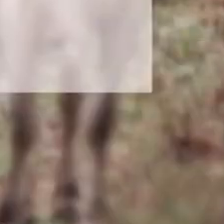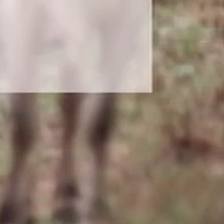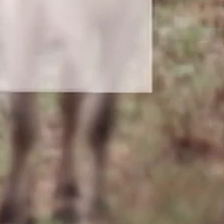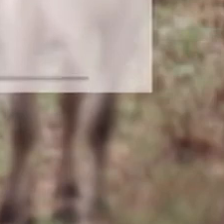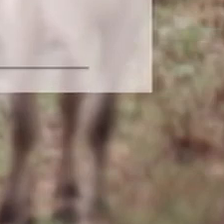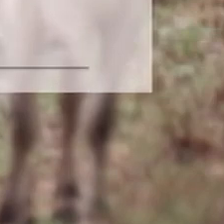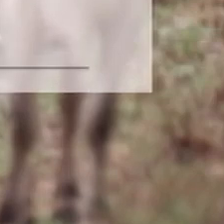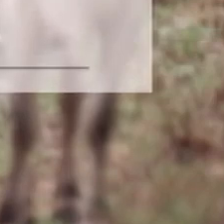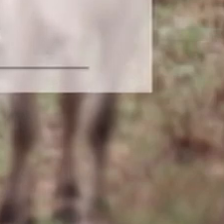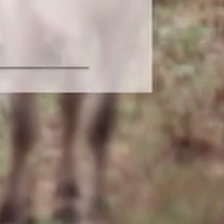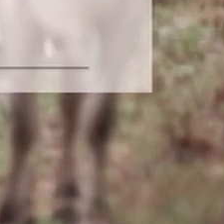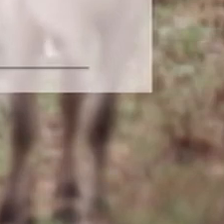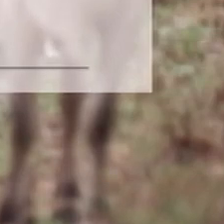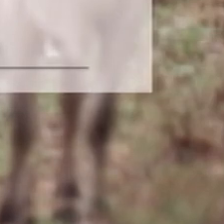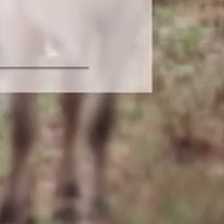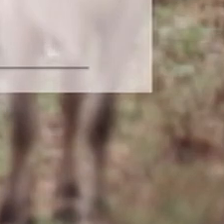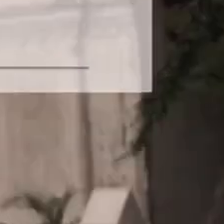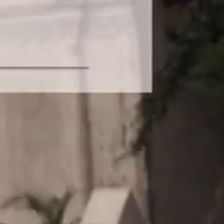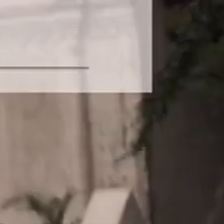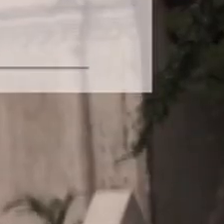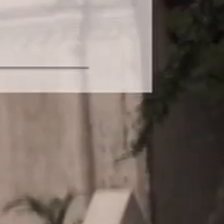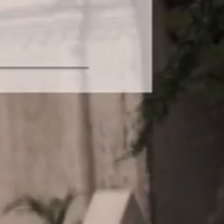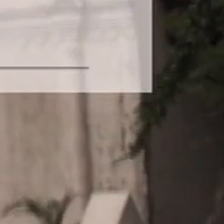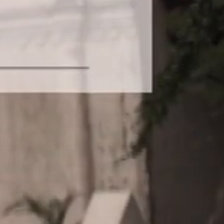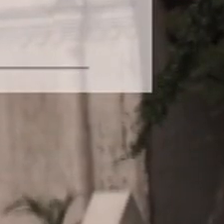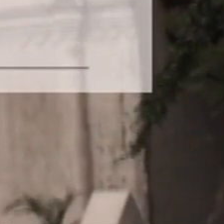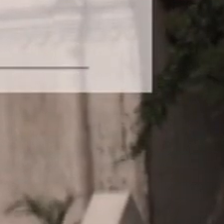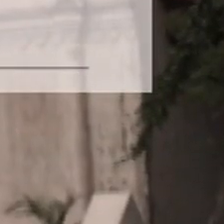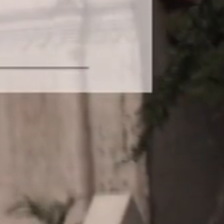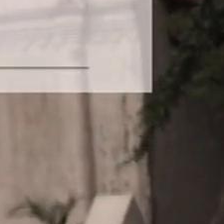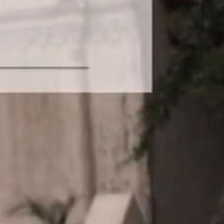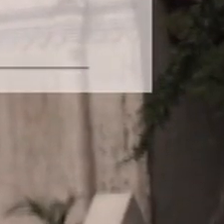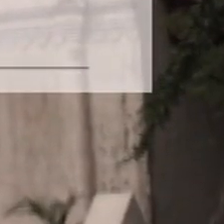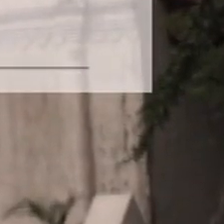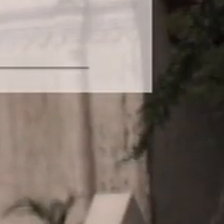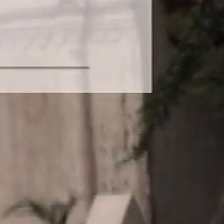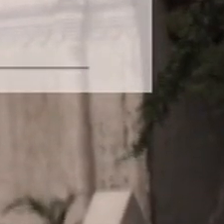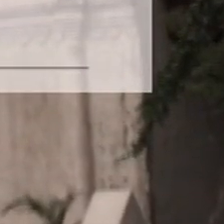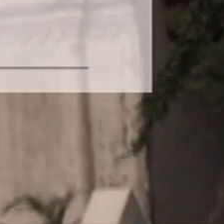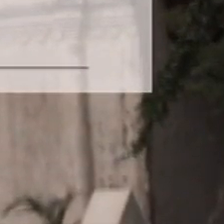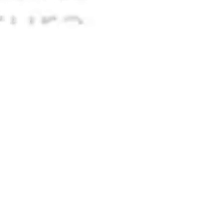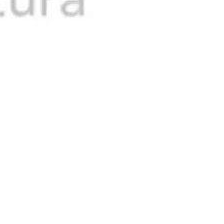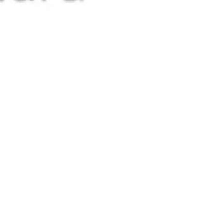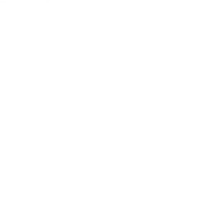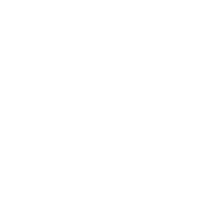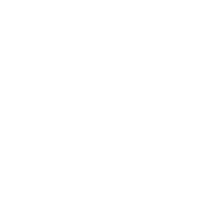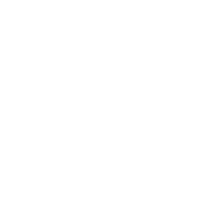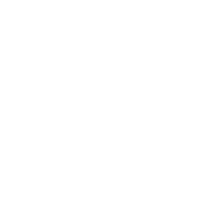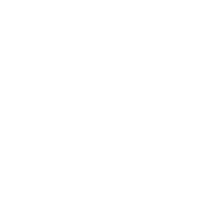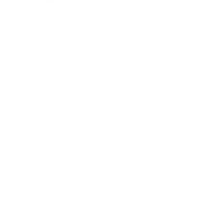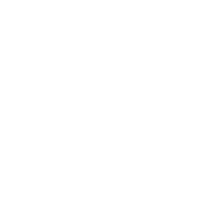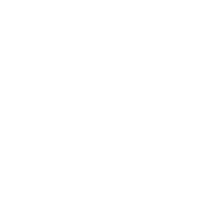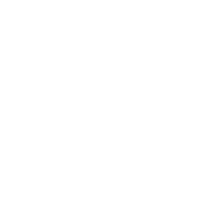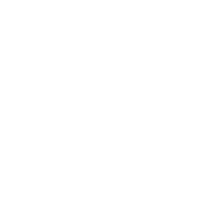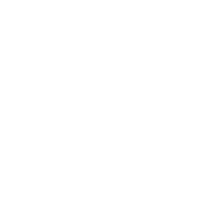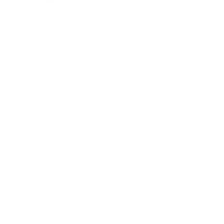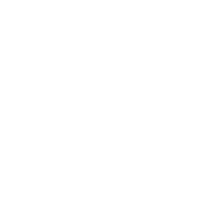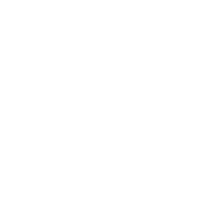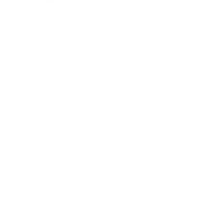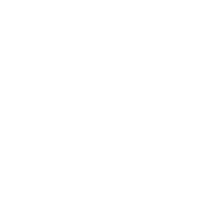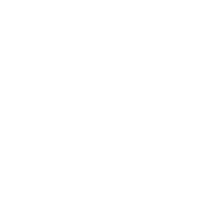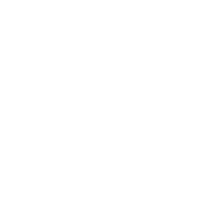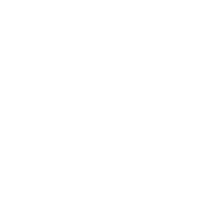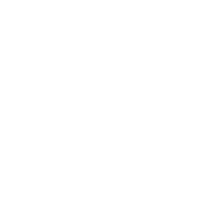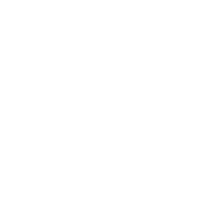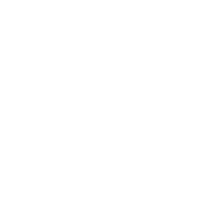Este 25 de julio celebramos la herencia guanacasteca con diferentes documentales. Con el auspicio de la Dirección de